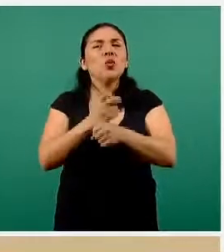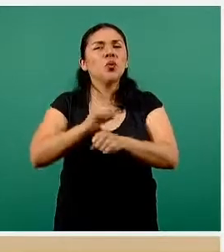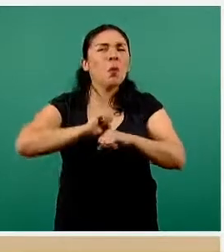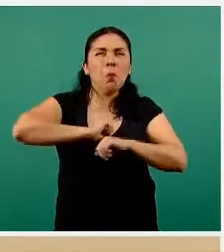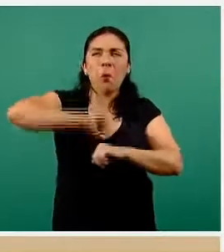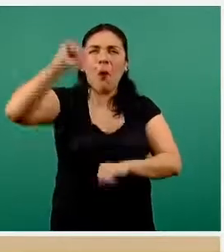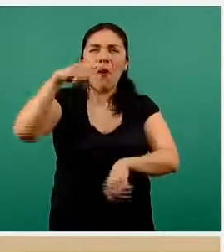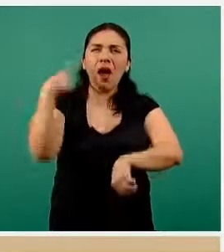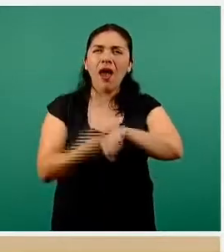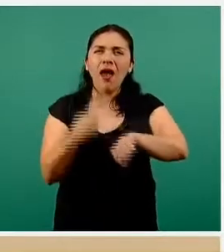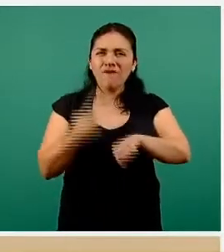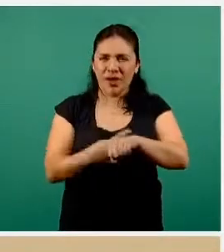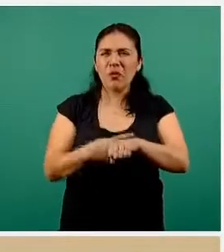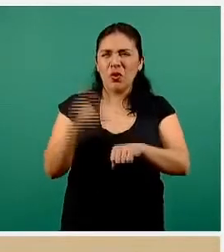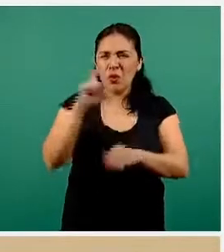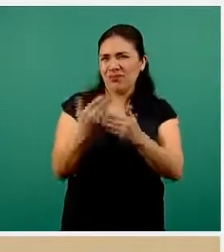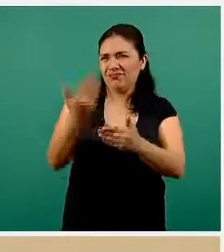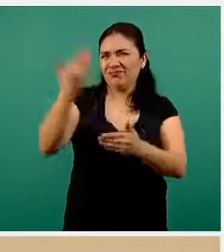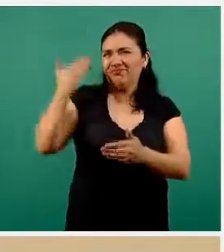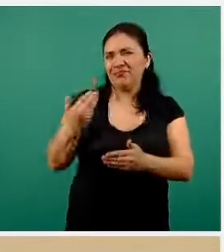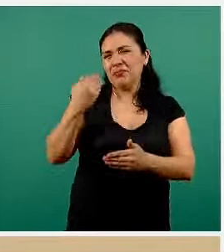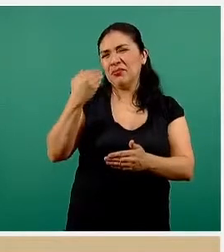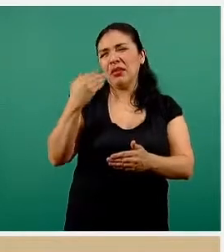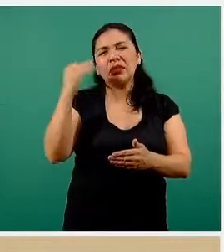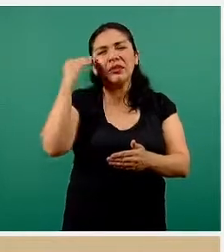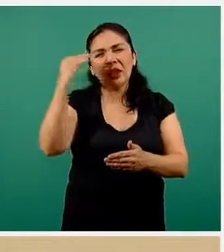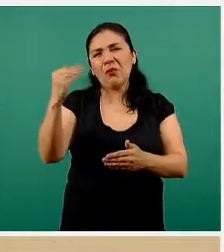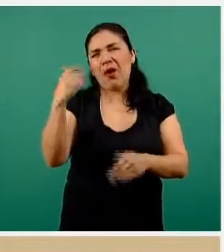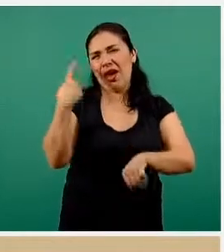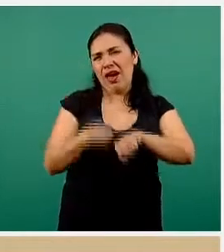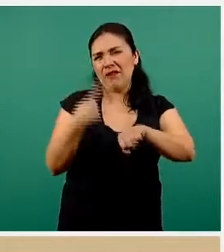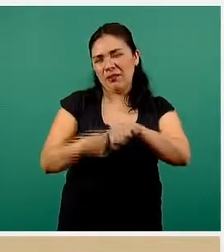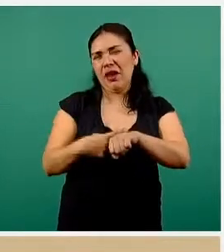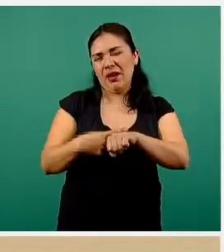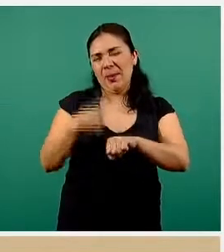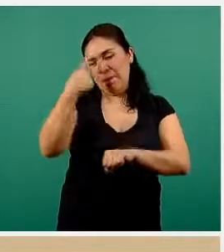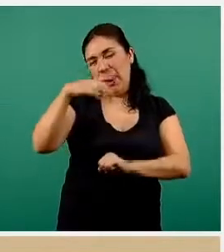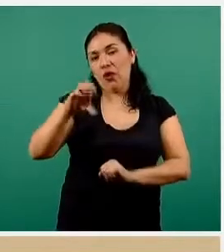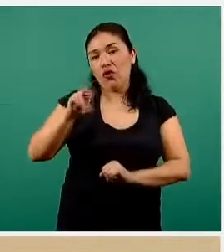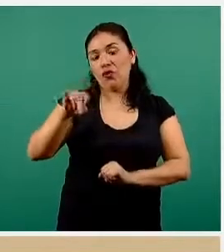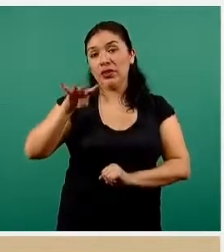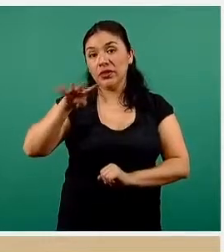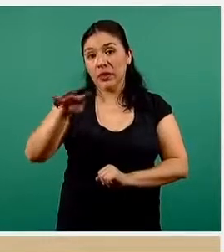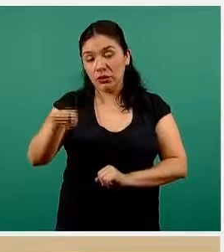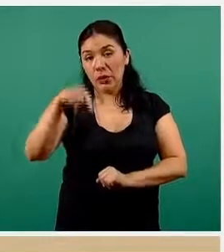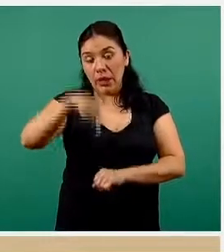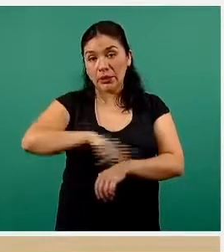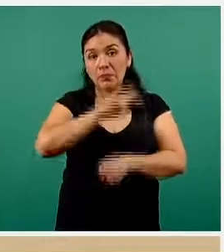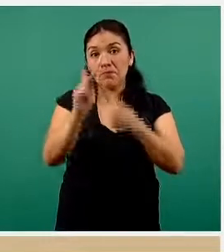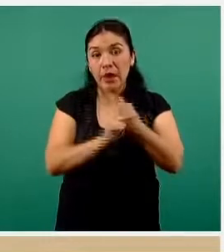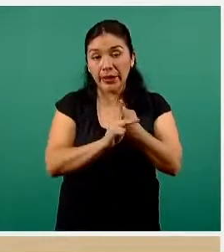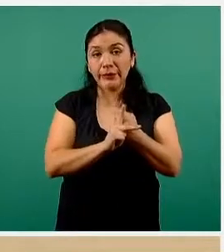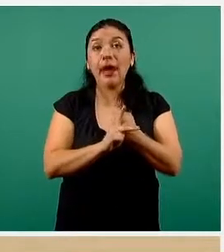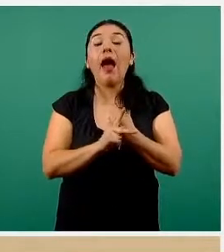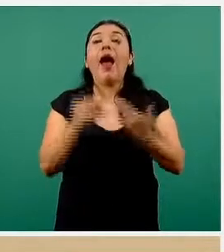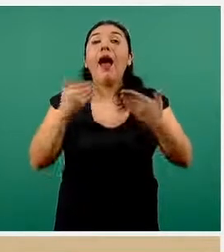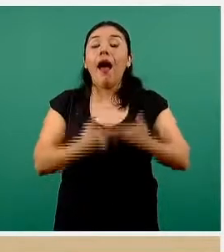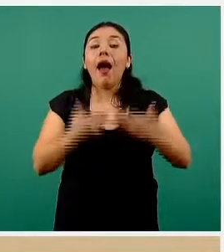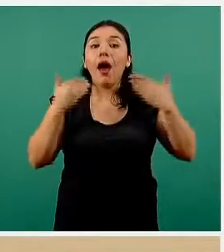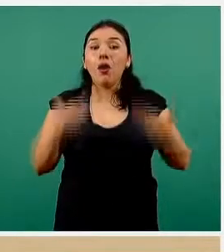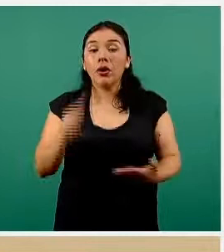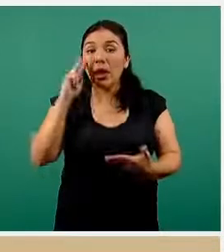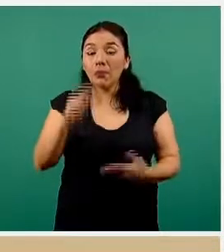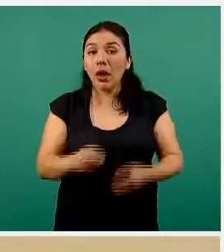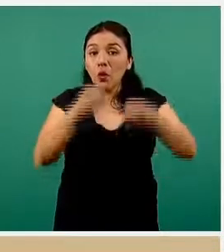el segundo pico epidémico de la epidemia de la COVID-19 en nuestro país. Actualmente, con